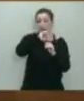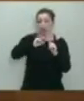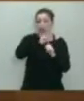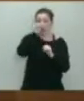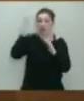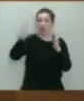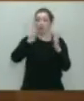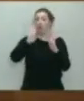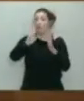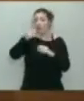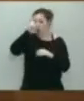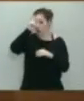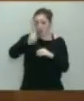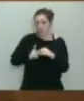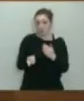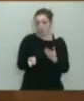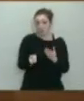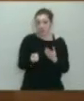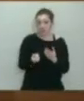a este